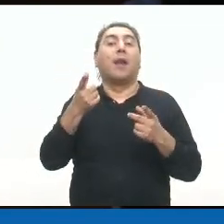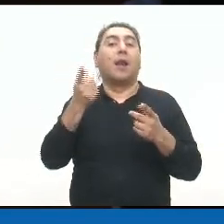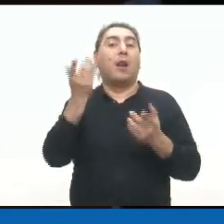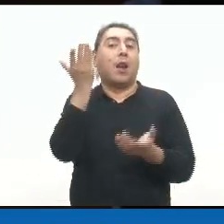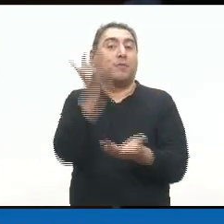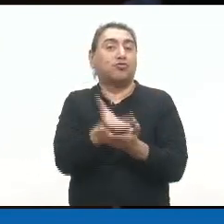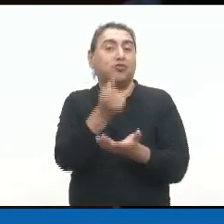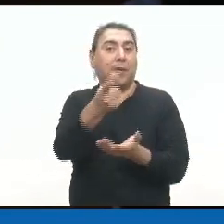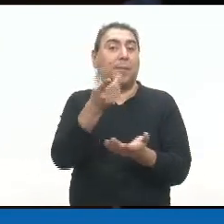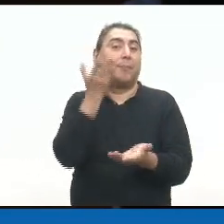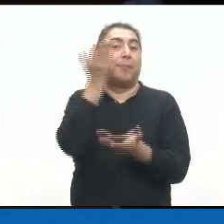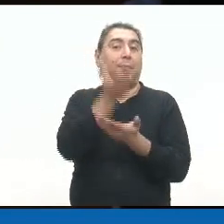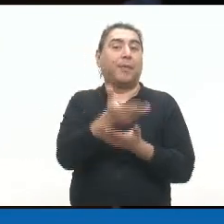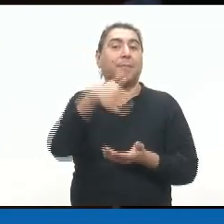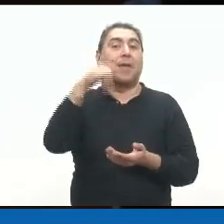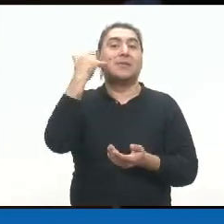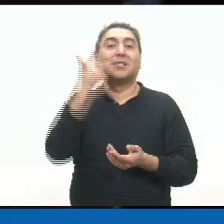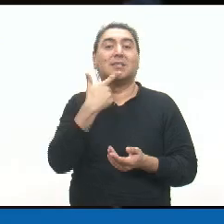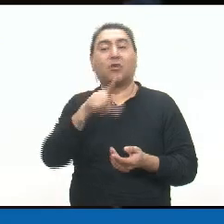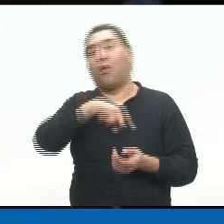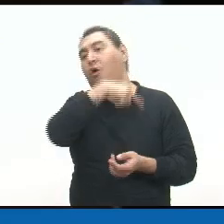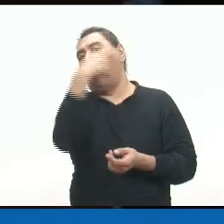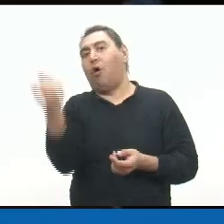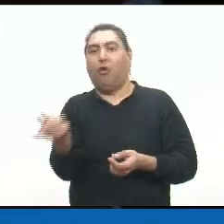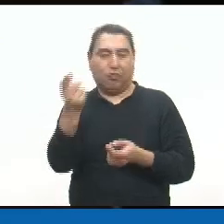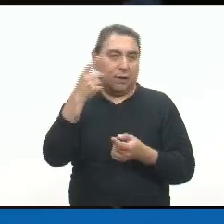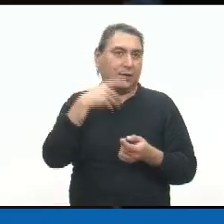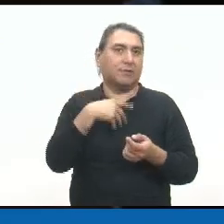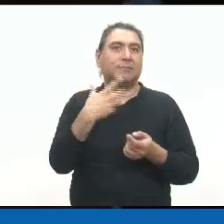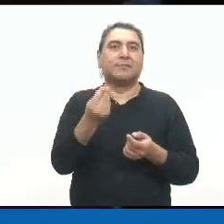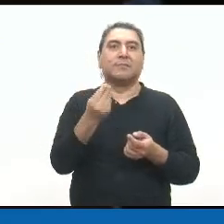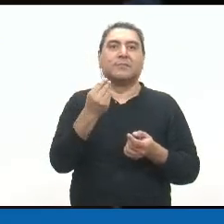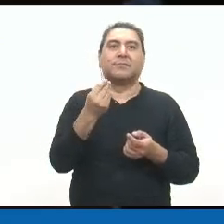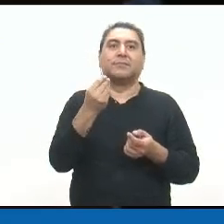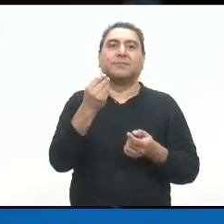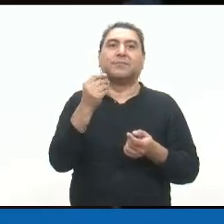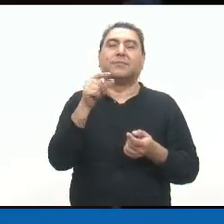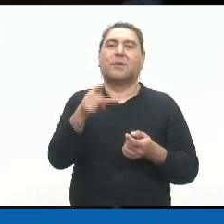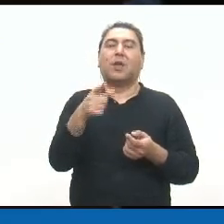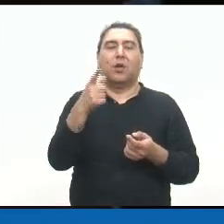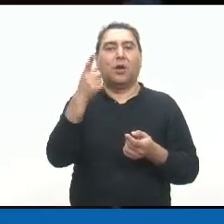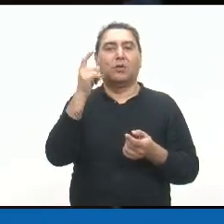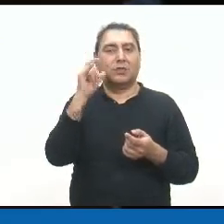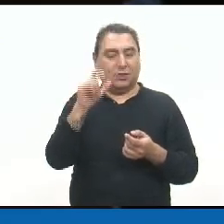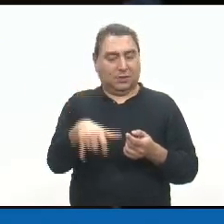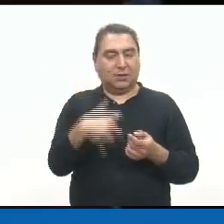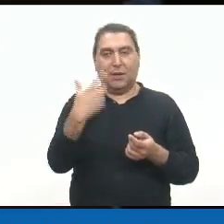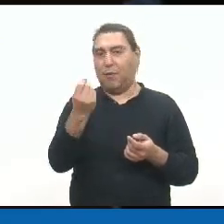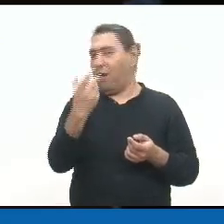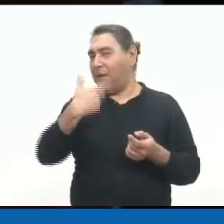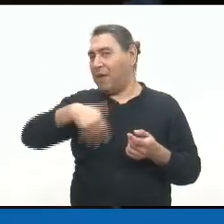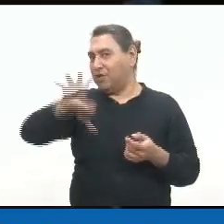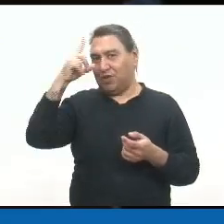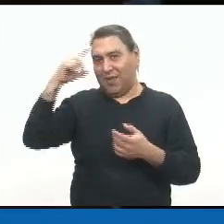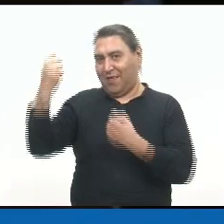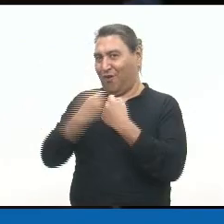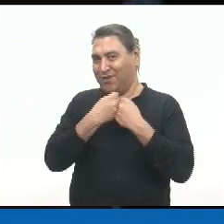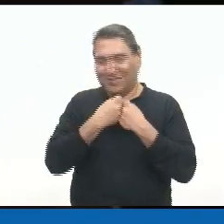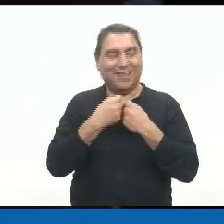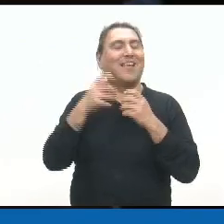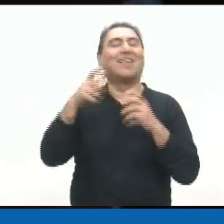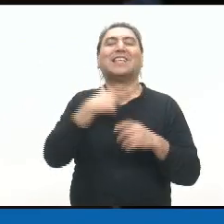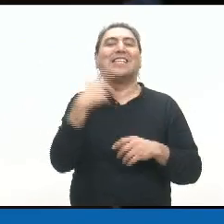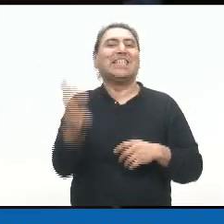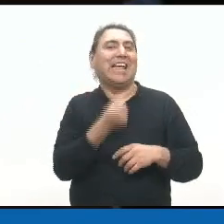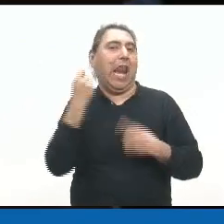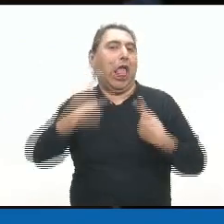el senador Mayan es otra que está prácticamente coincidido yo lo que quisiera